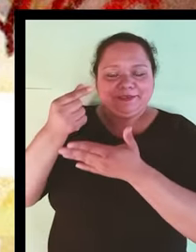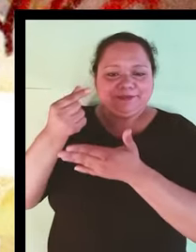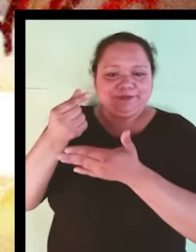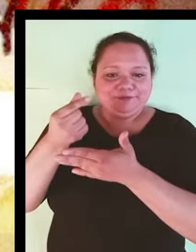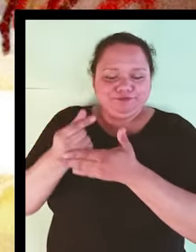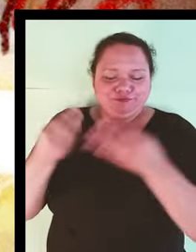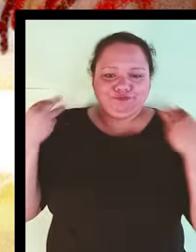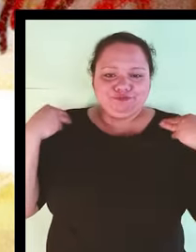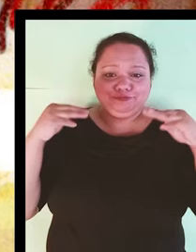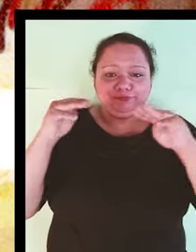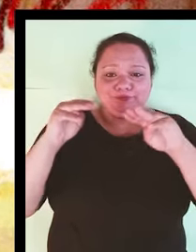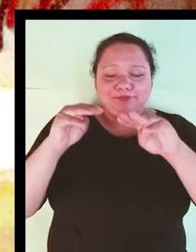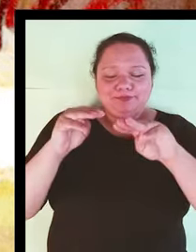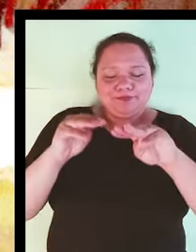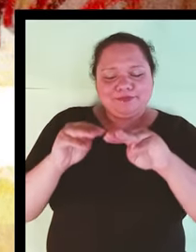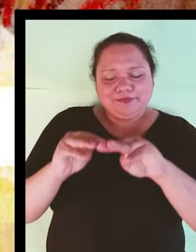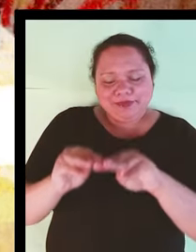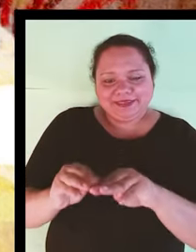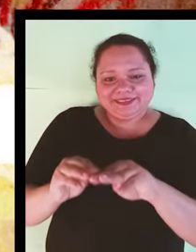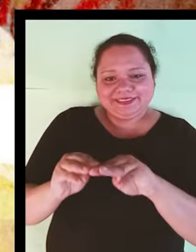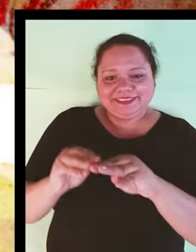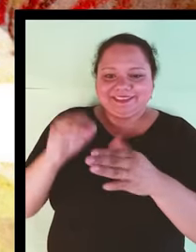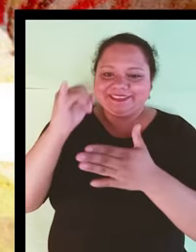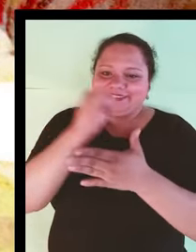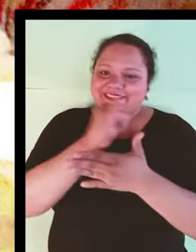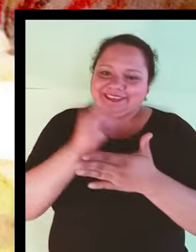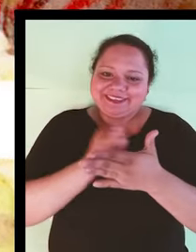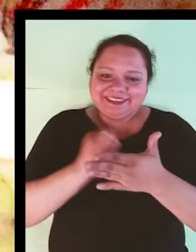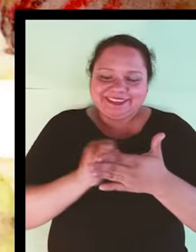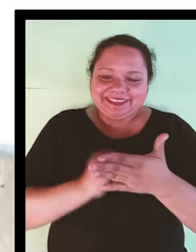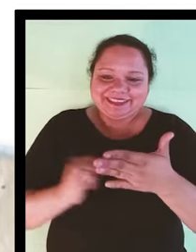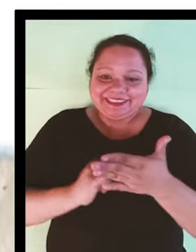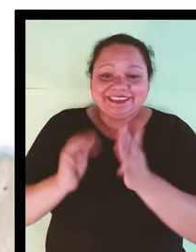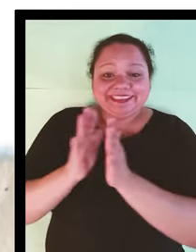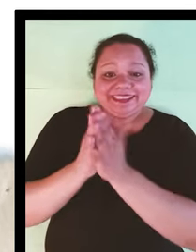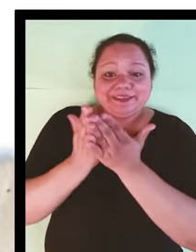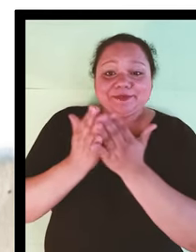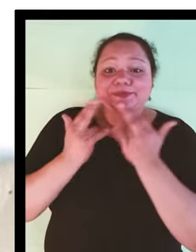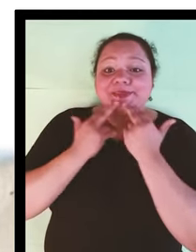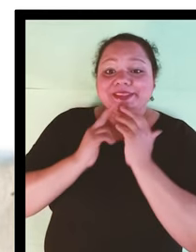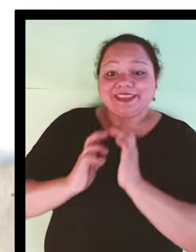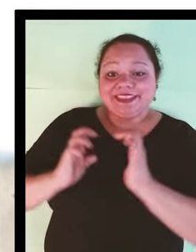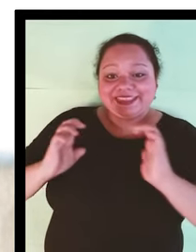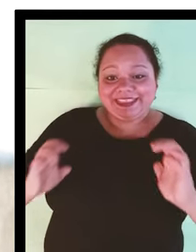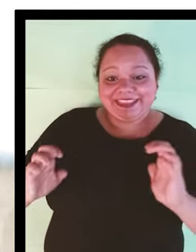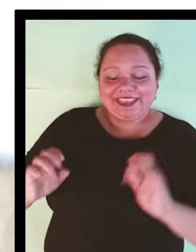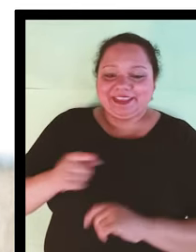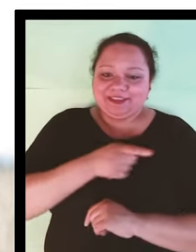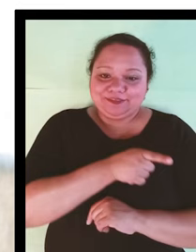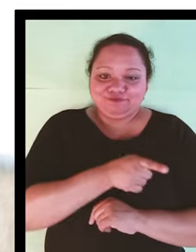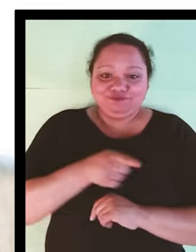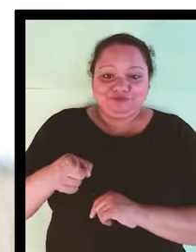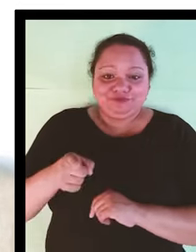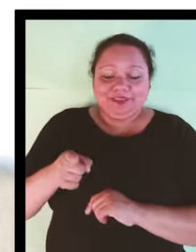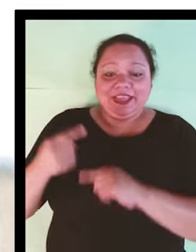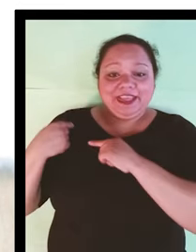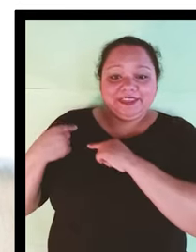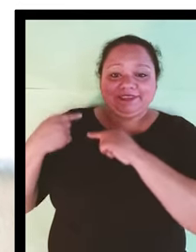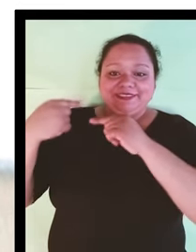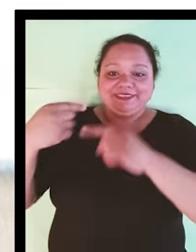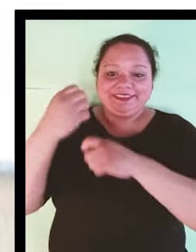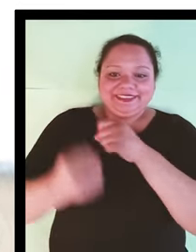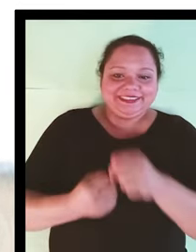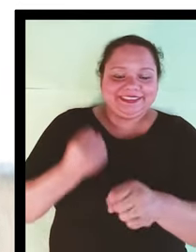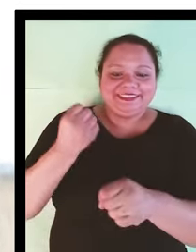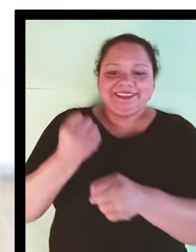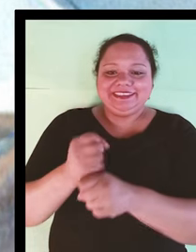libros infantiles en Cambridge School of Arts, Reino Unido. Desde 2013 trabaja